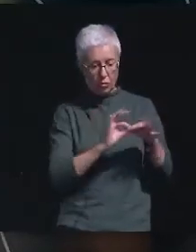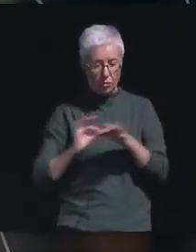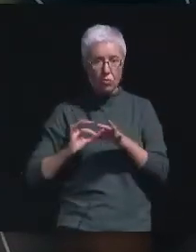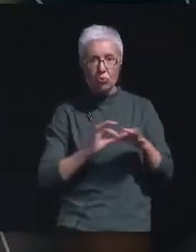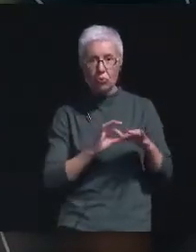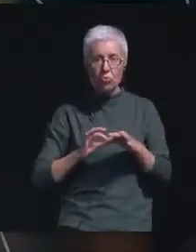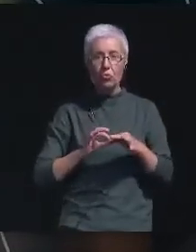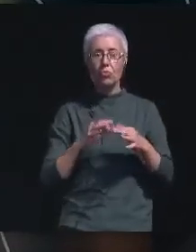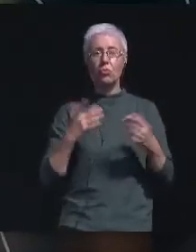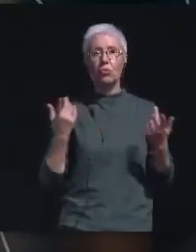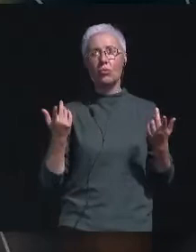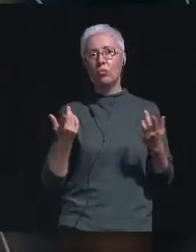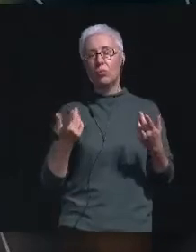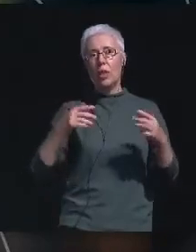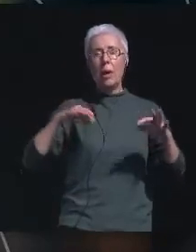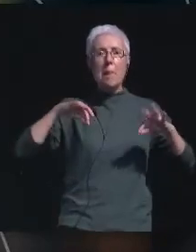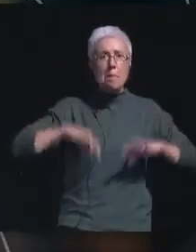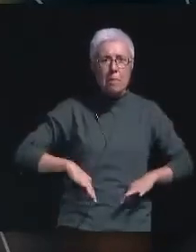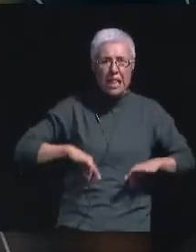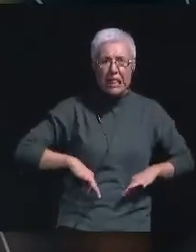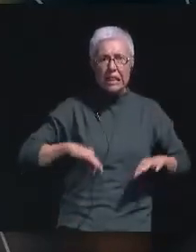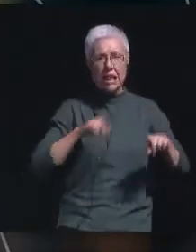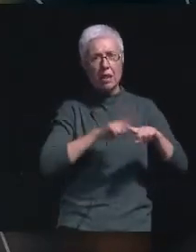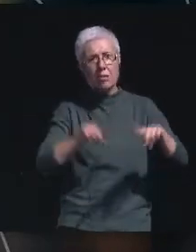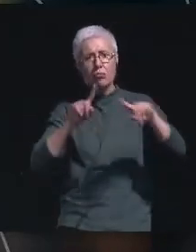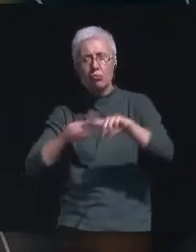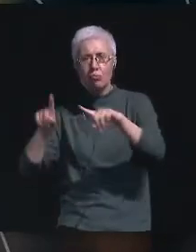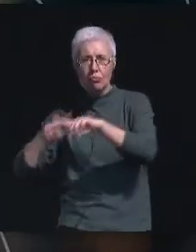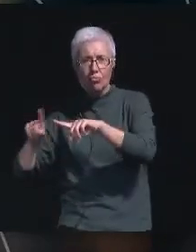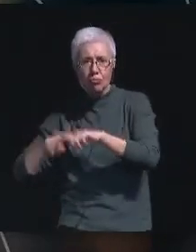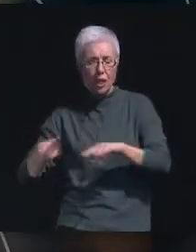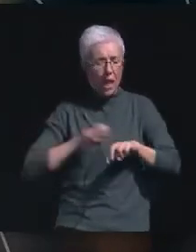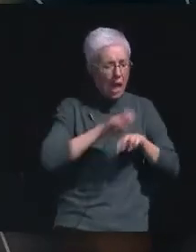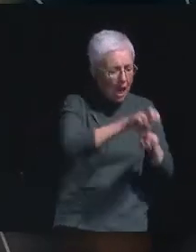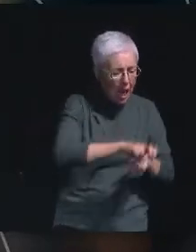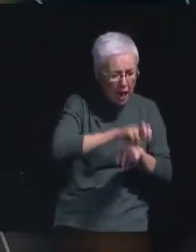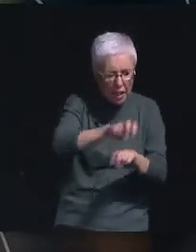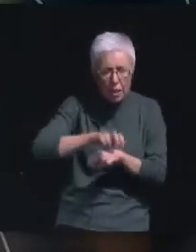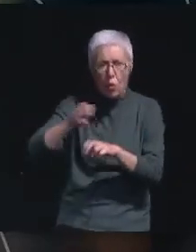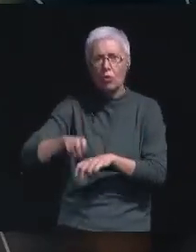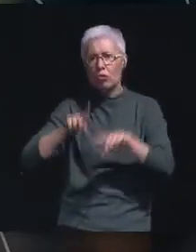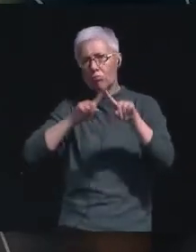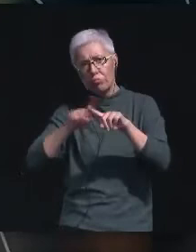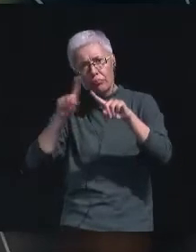con Economía por un lado y con Agricultura por otro, en alguna línea nueva, más específica,